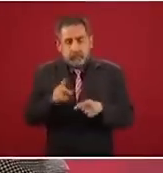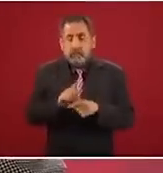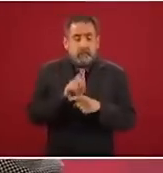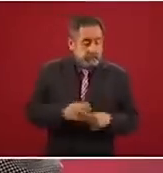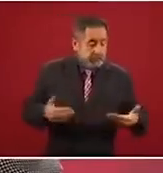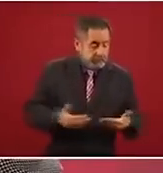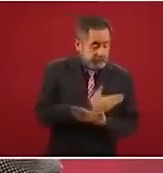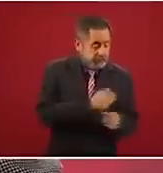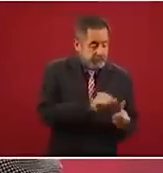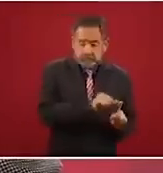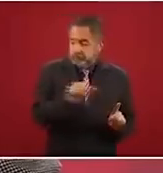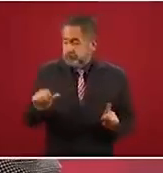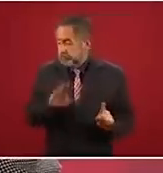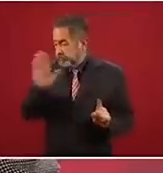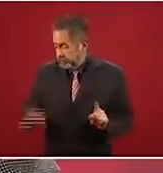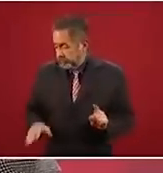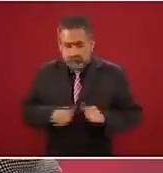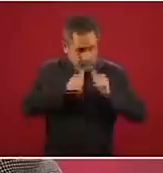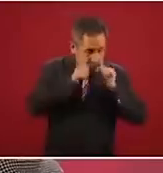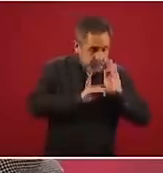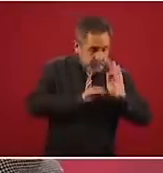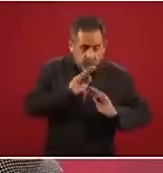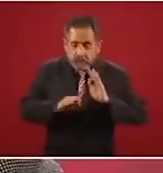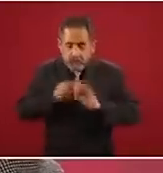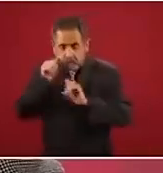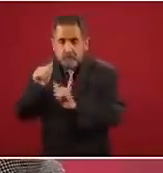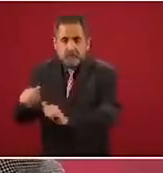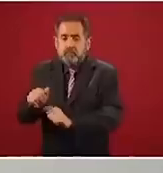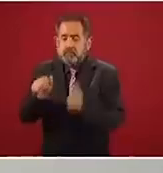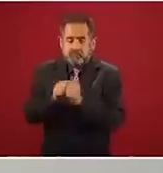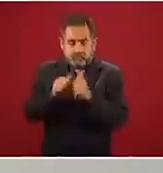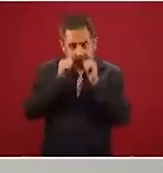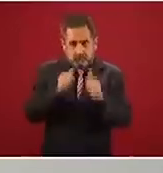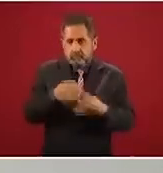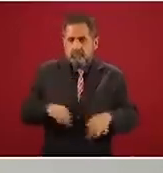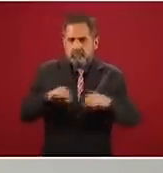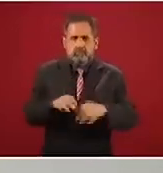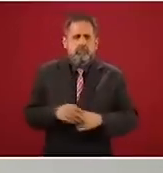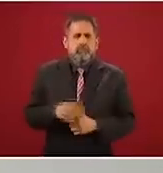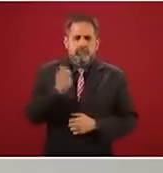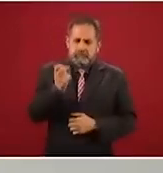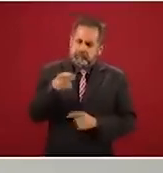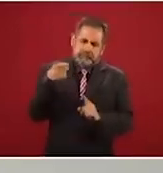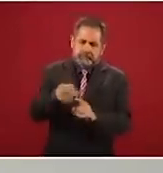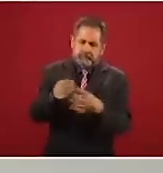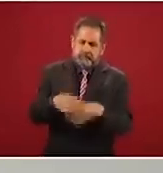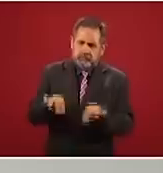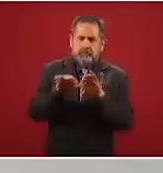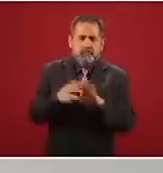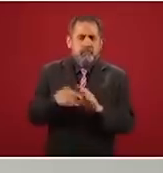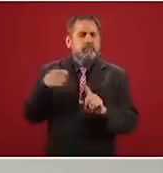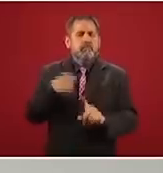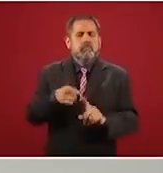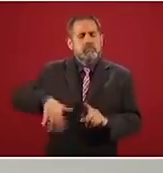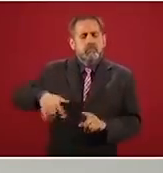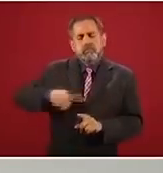nacimiento hasta la mortalidad, hasta la que muere un individuo, en calidad de atención. Y ahí está la pieza clave, que la ha